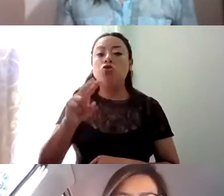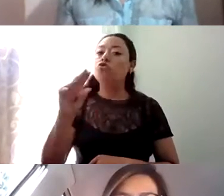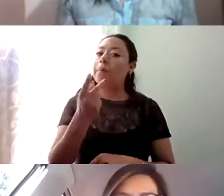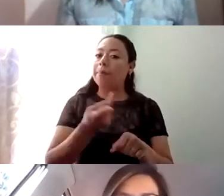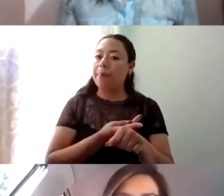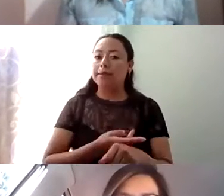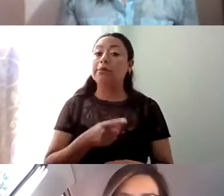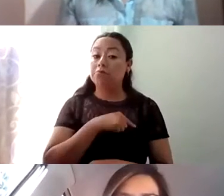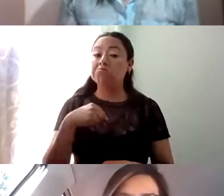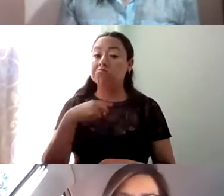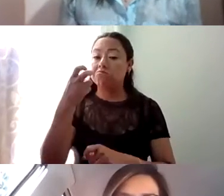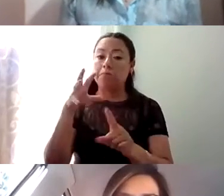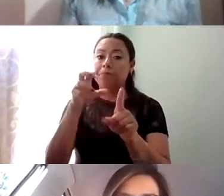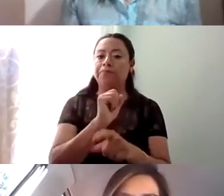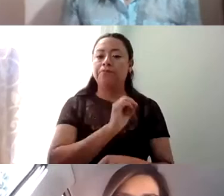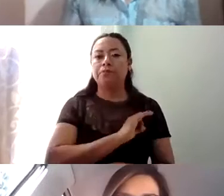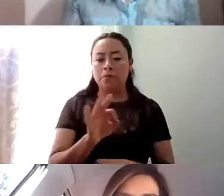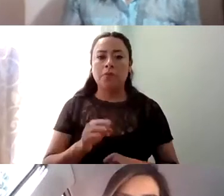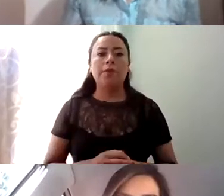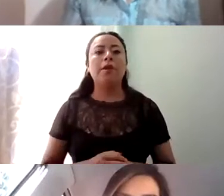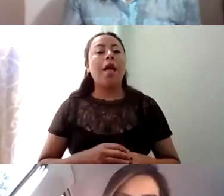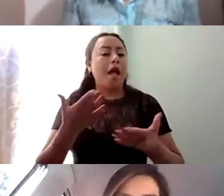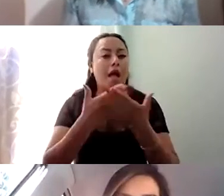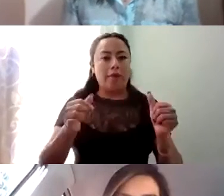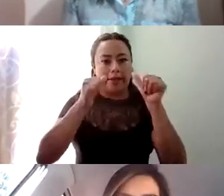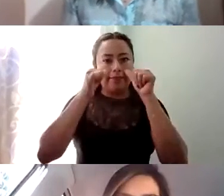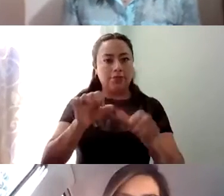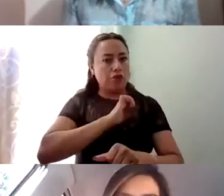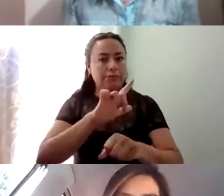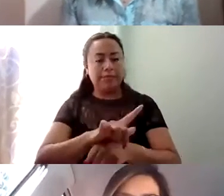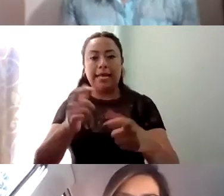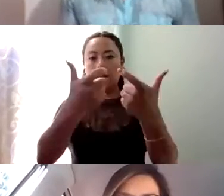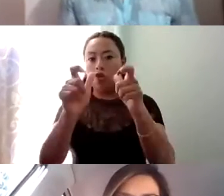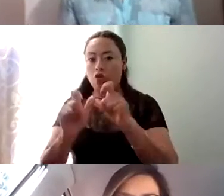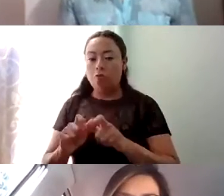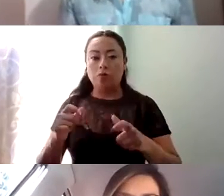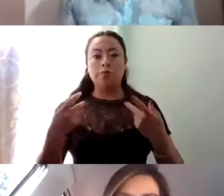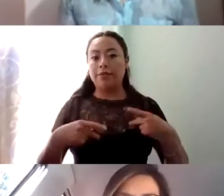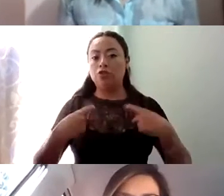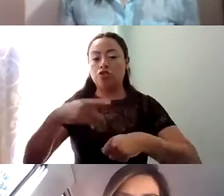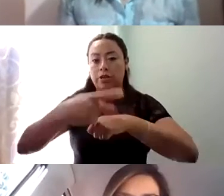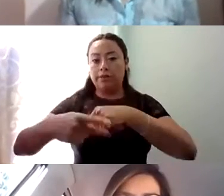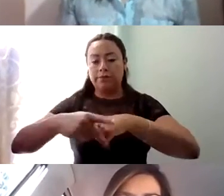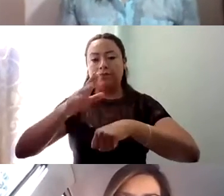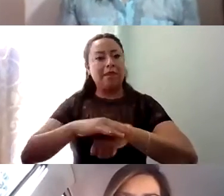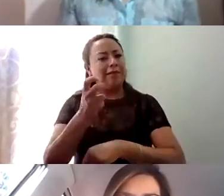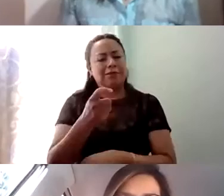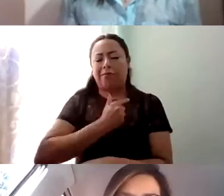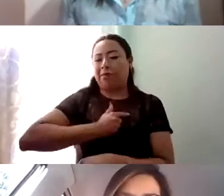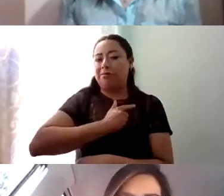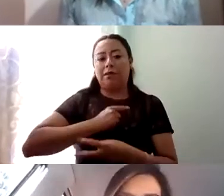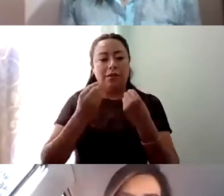atención especial a grupos vulnerables. Es otra de las líneas de acción que me encantaría seguir trabajando. Los grupos vulnerables, los grupos en